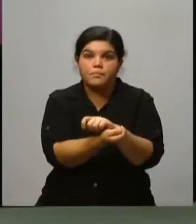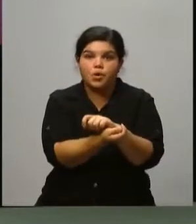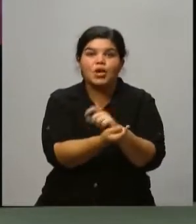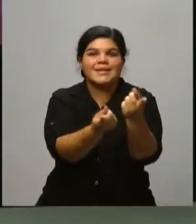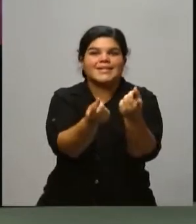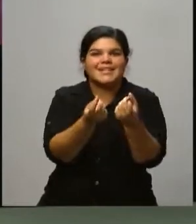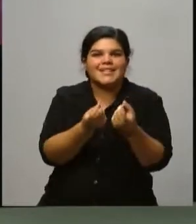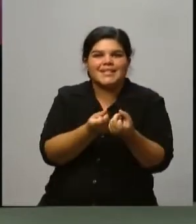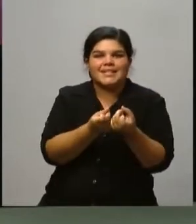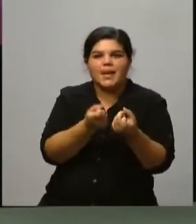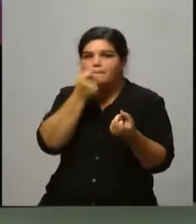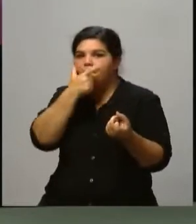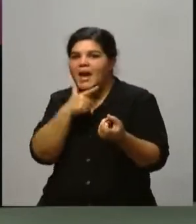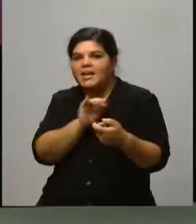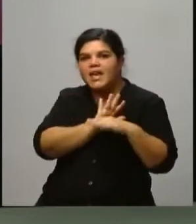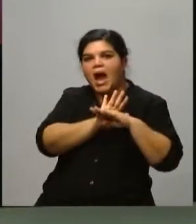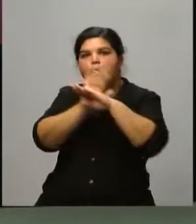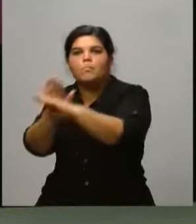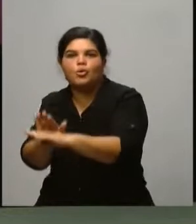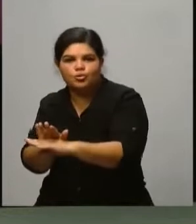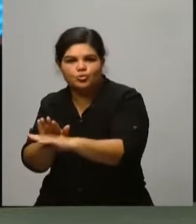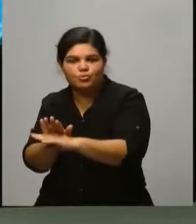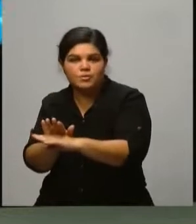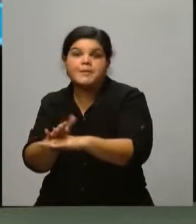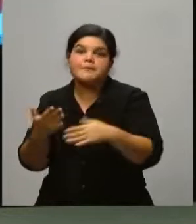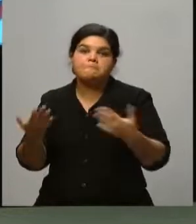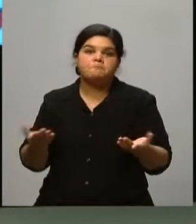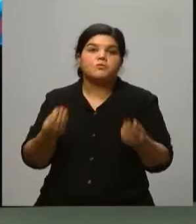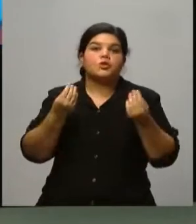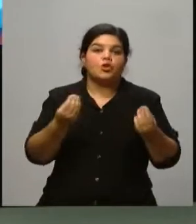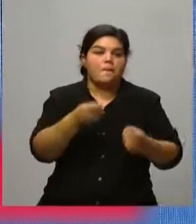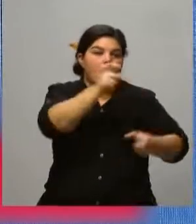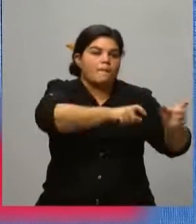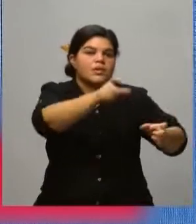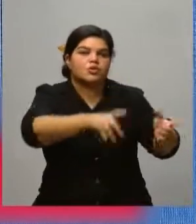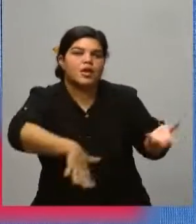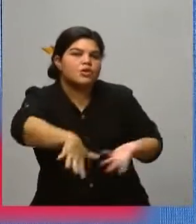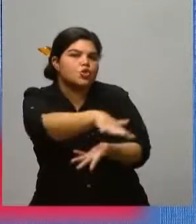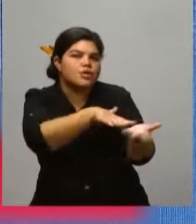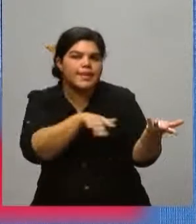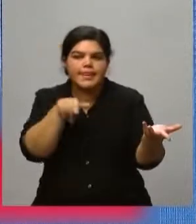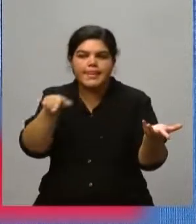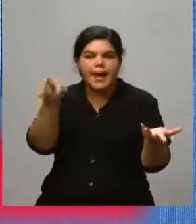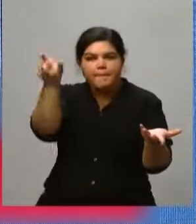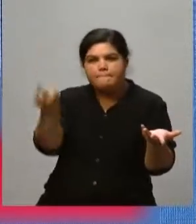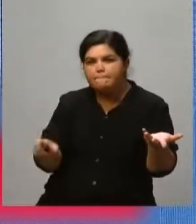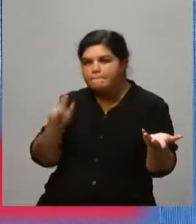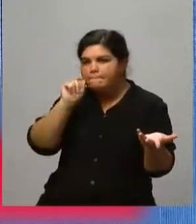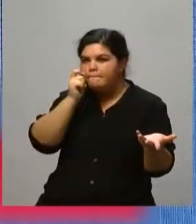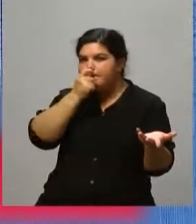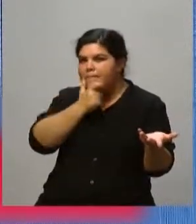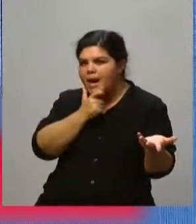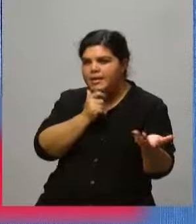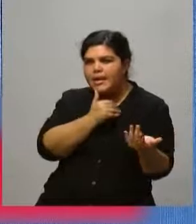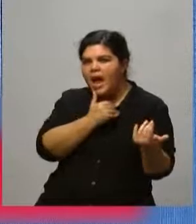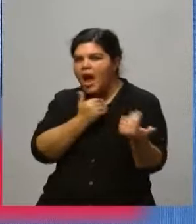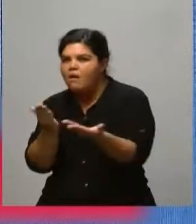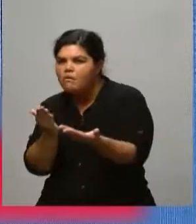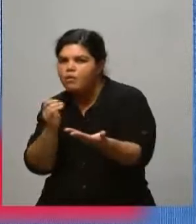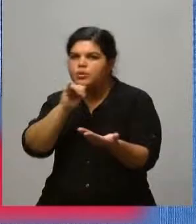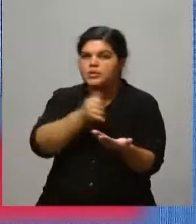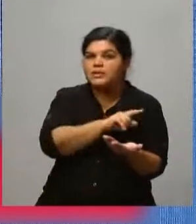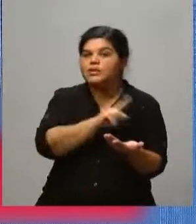en las elecciones, en donde se impuso Alberto Fernández, obviamente, en la fórmula de Alberto Fernández con Cristina Fernández de Kirchner. Mauricio Macri es una